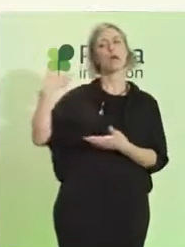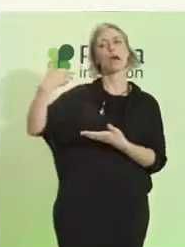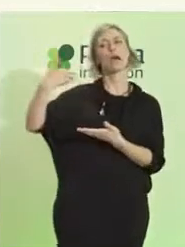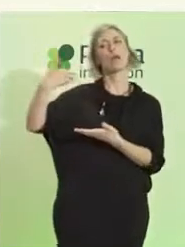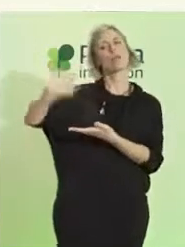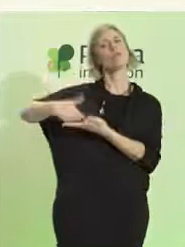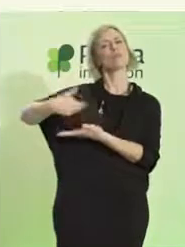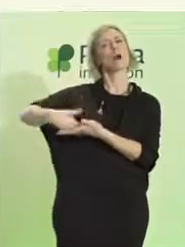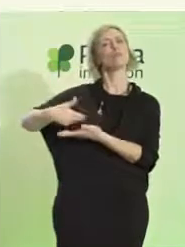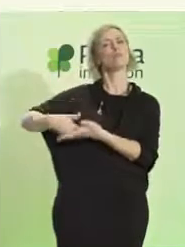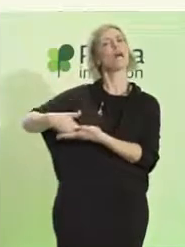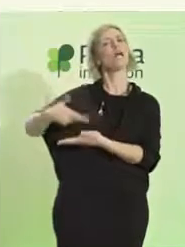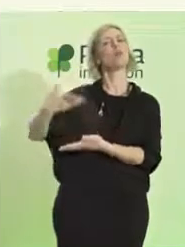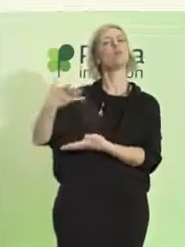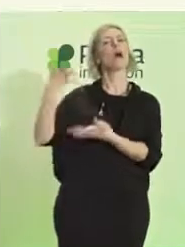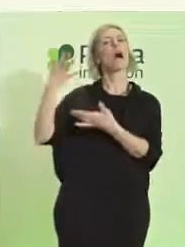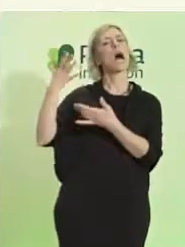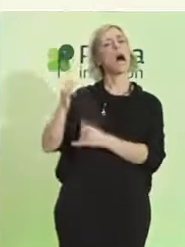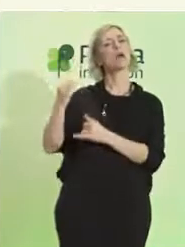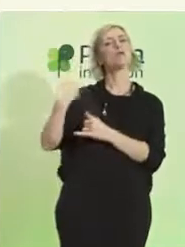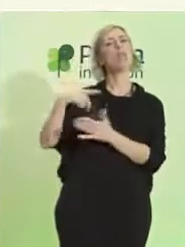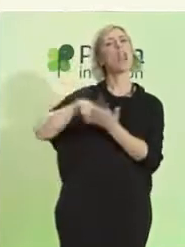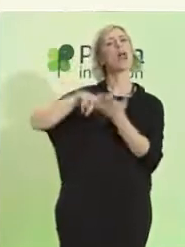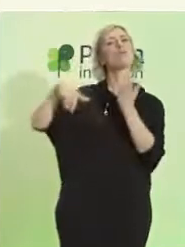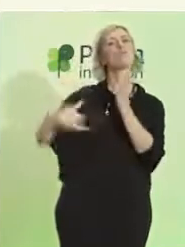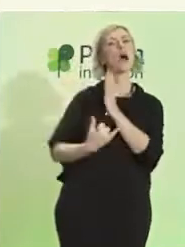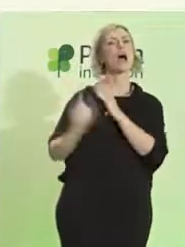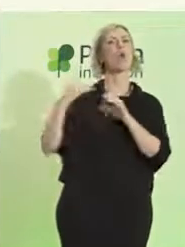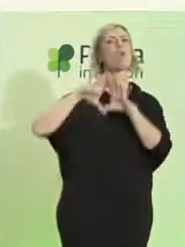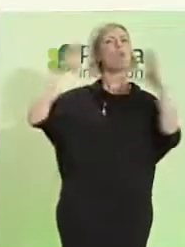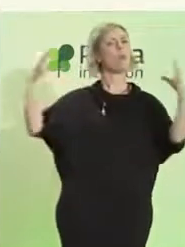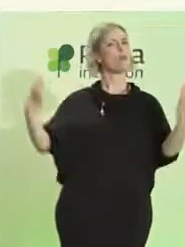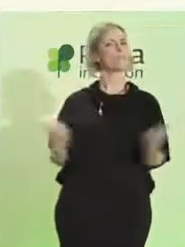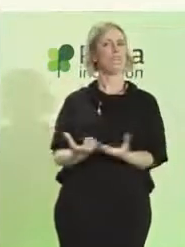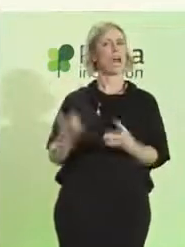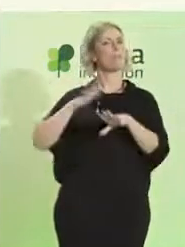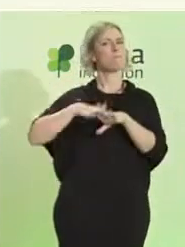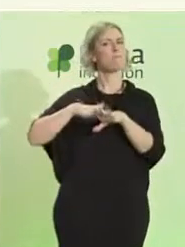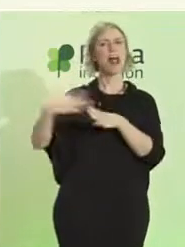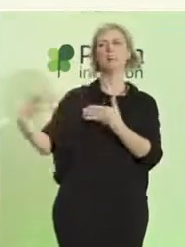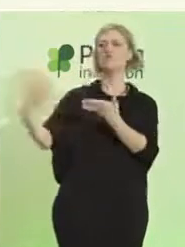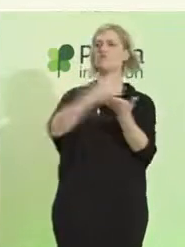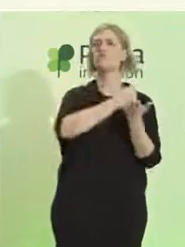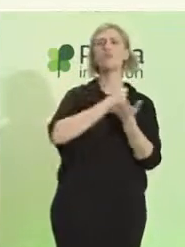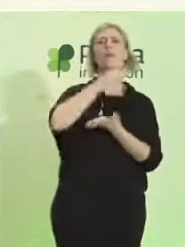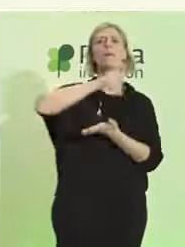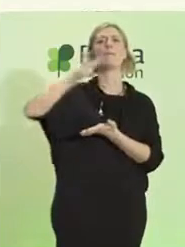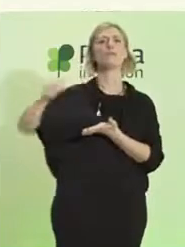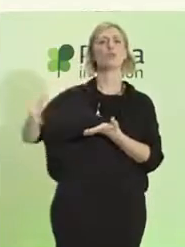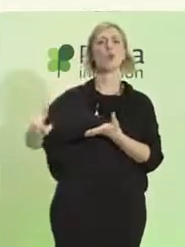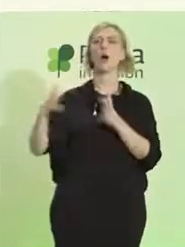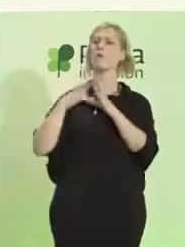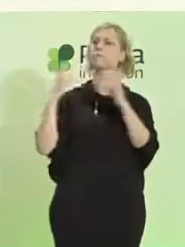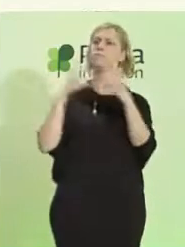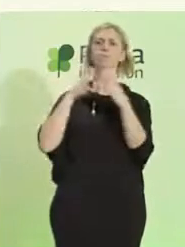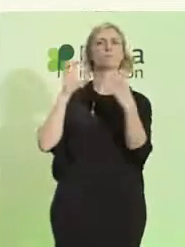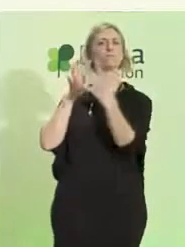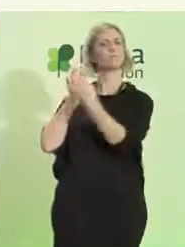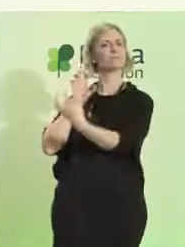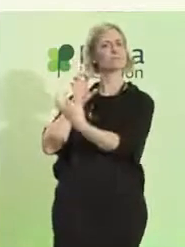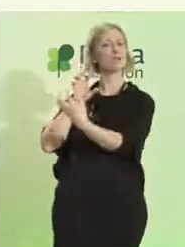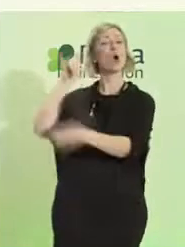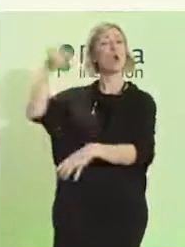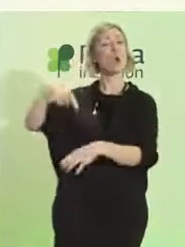un lenguaje que hace que podamos entendernos, aunque hoy estemos aquí gente de muchos lugares